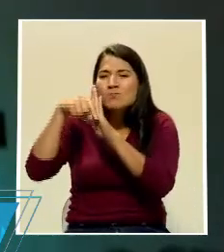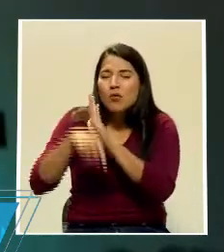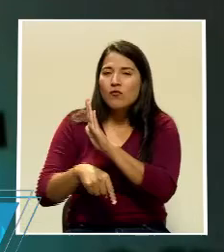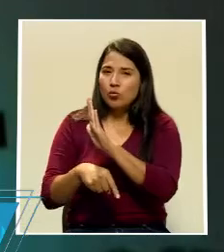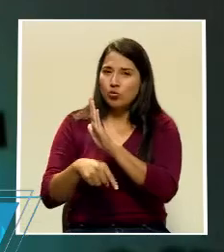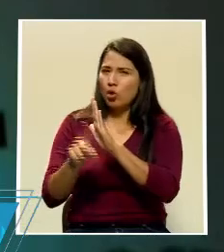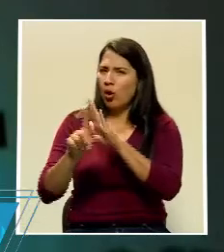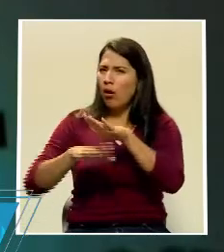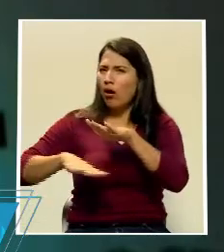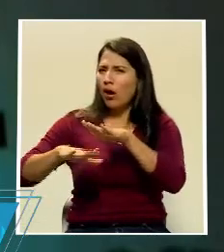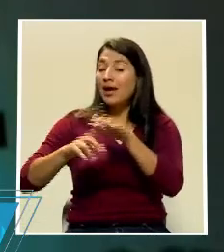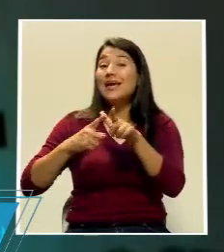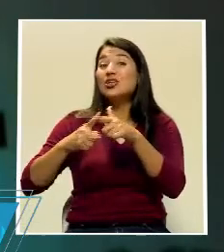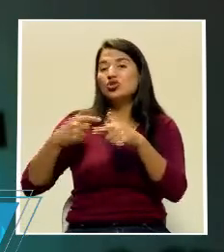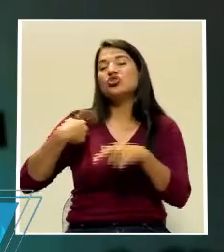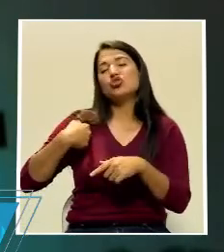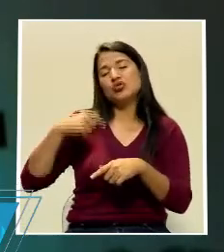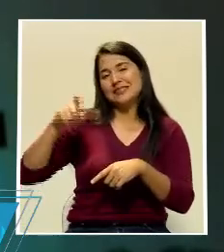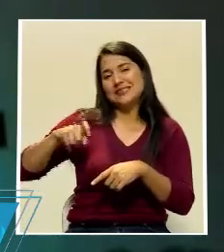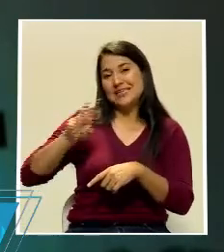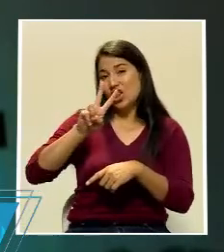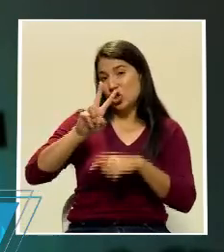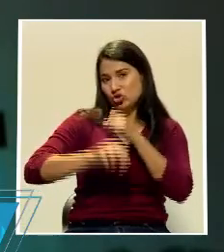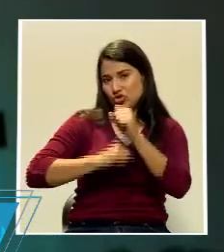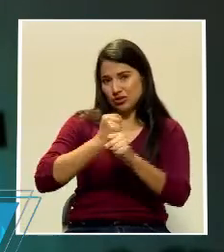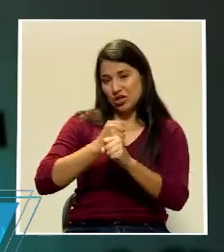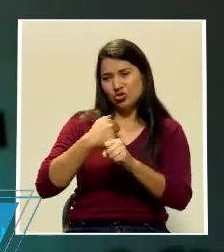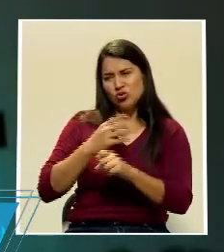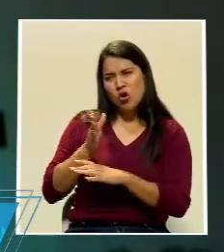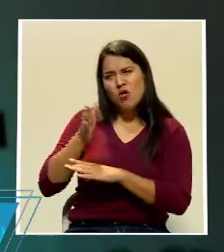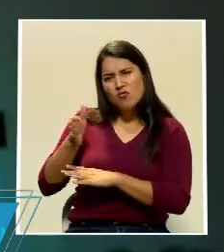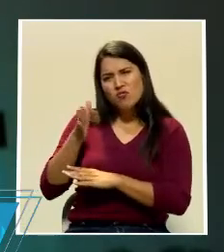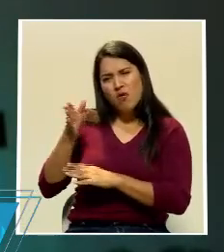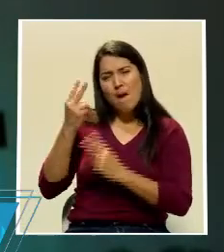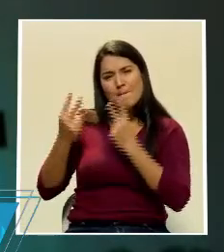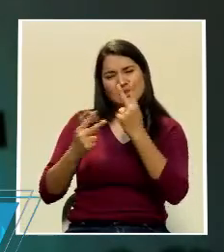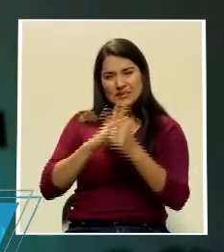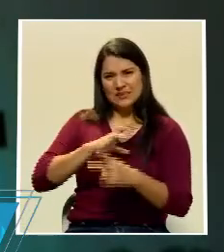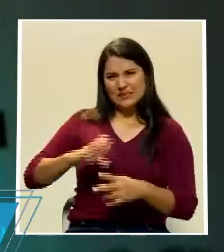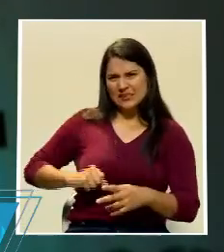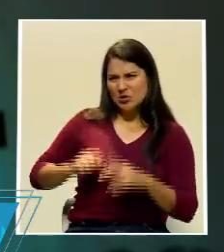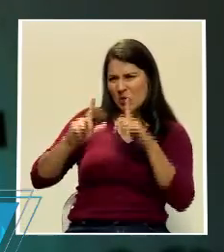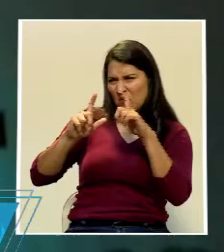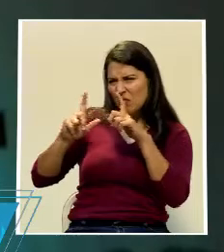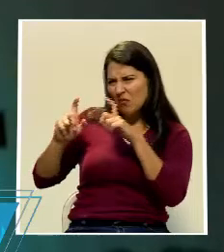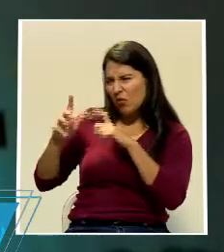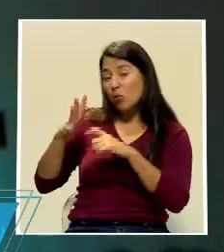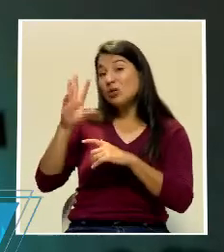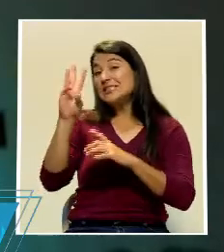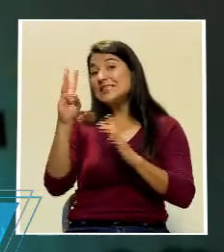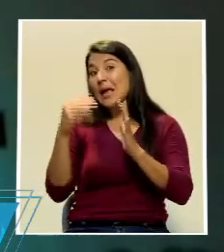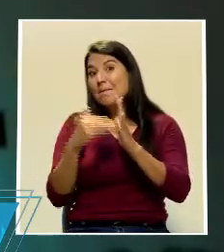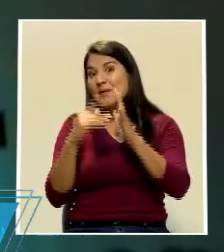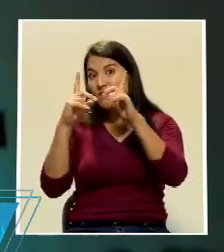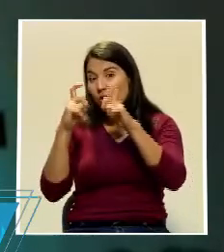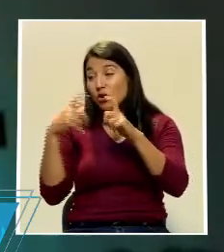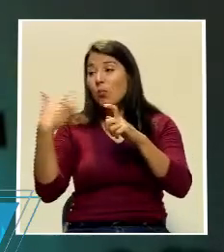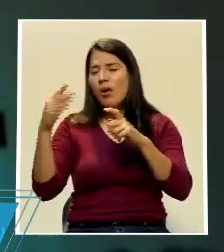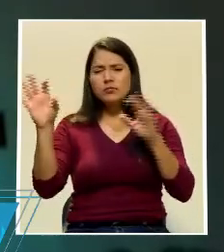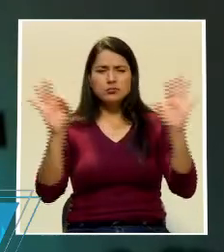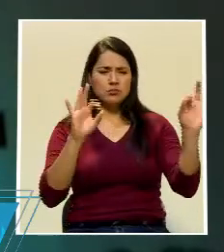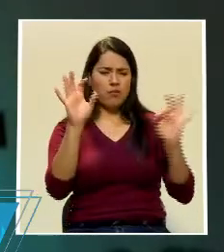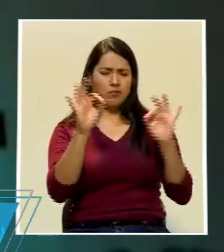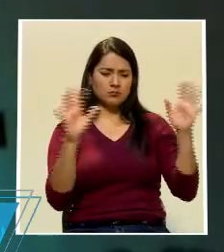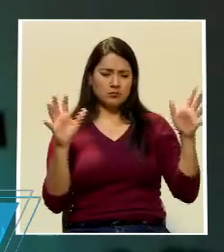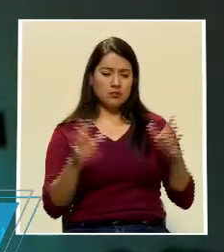fue un trabajo de 2 años donde hice varias visitas, tomé alrededor de 6,000 fotos, después hice una edición de 300,